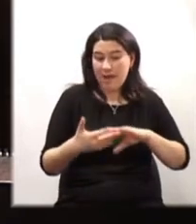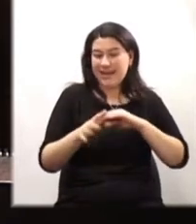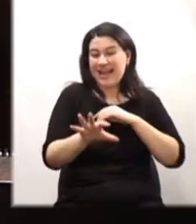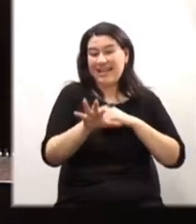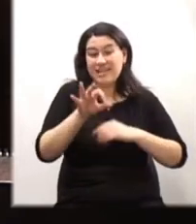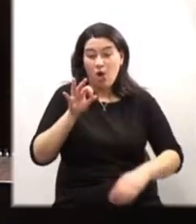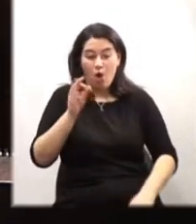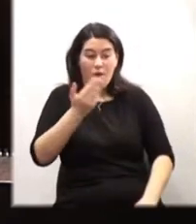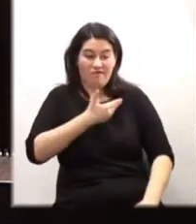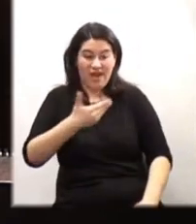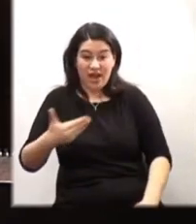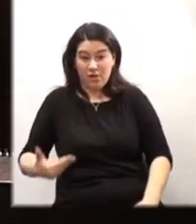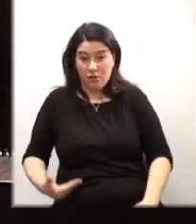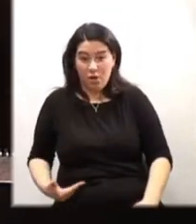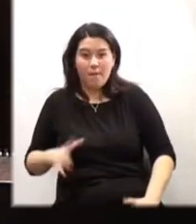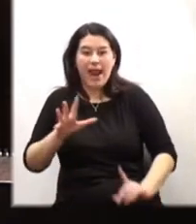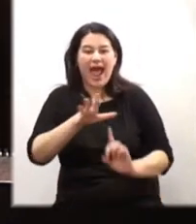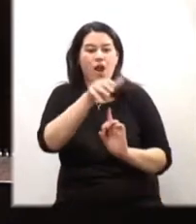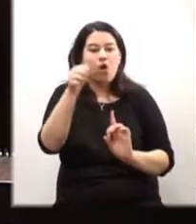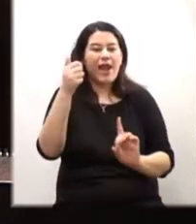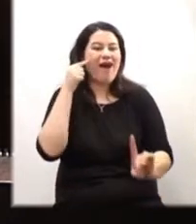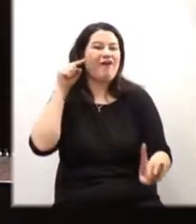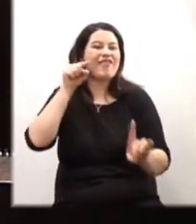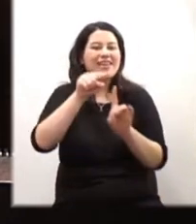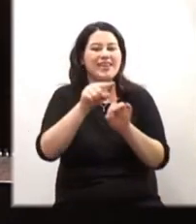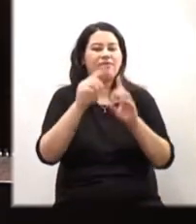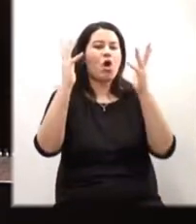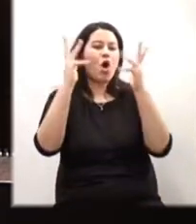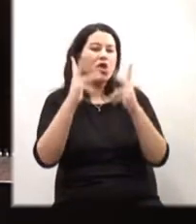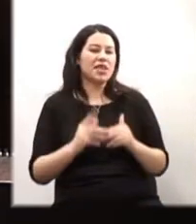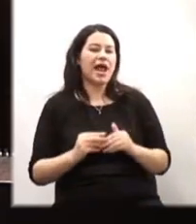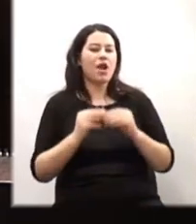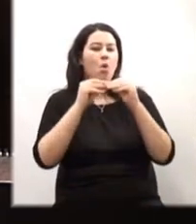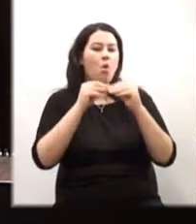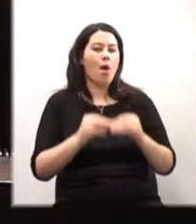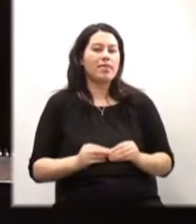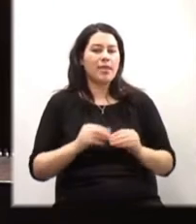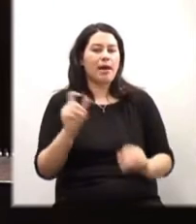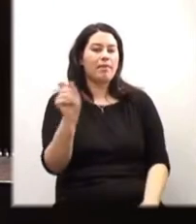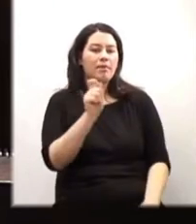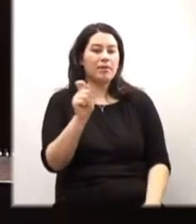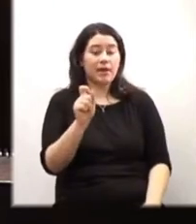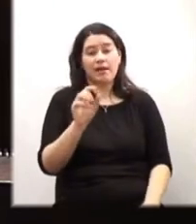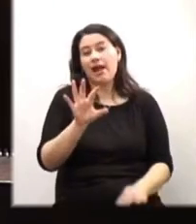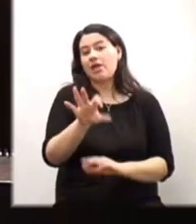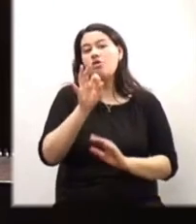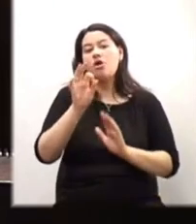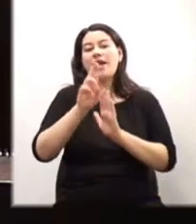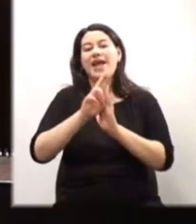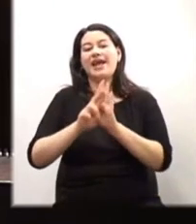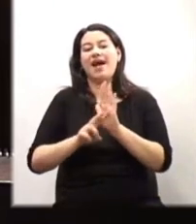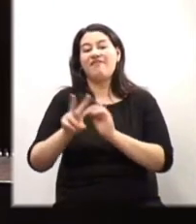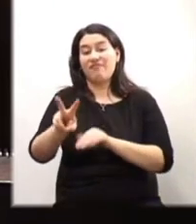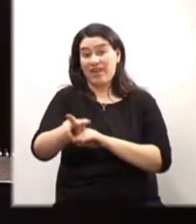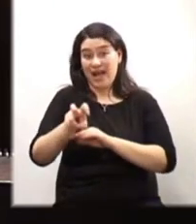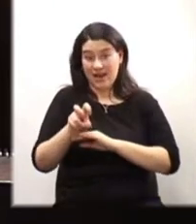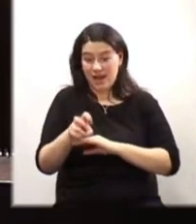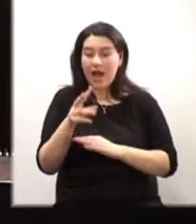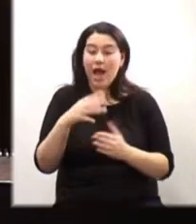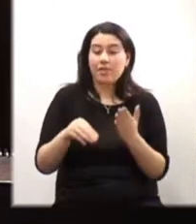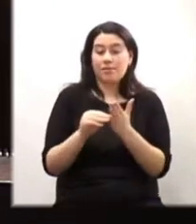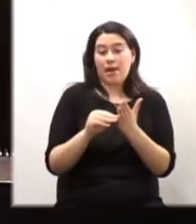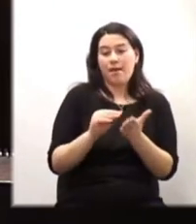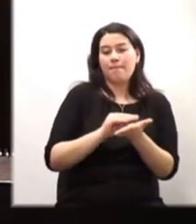gobierno para lograr ese objetivo de ordenar las finanzas públicas fue la regla fiscal. Y a pesar de que la